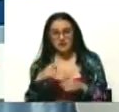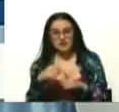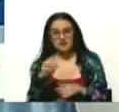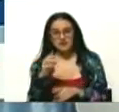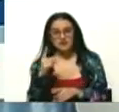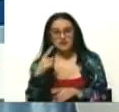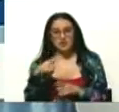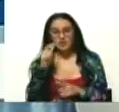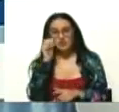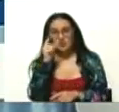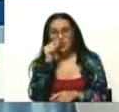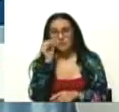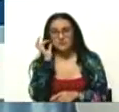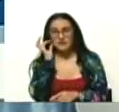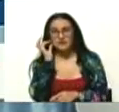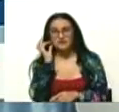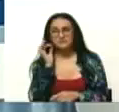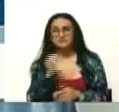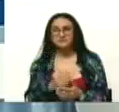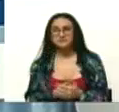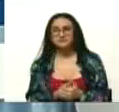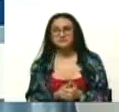Betsy Calderón.